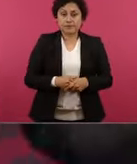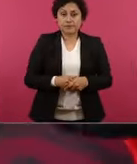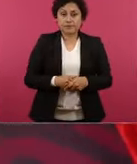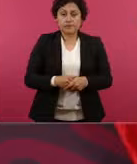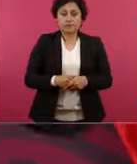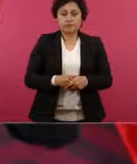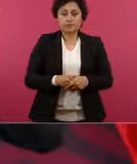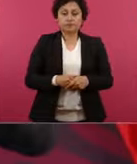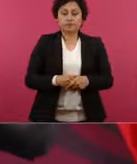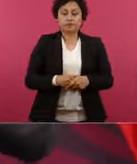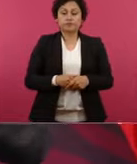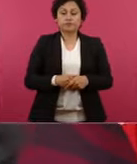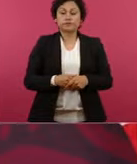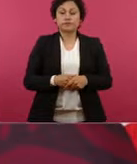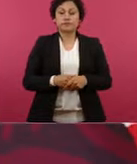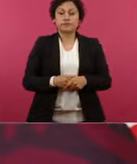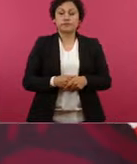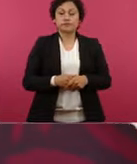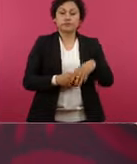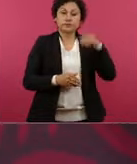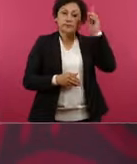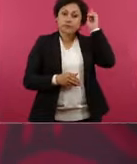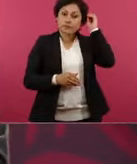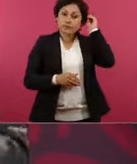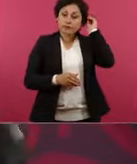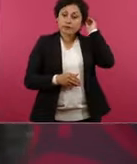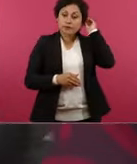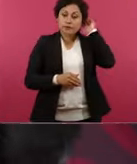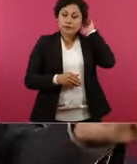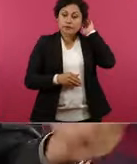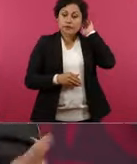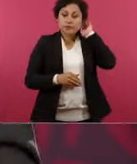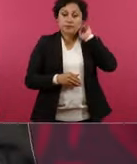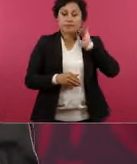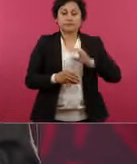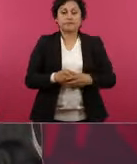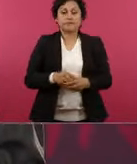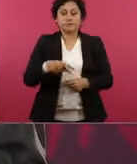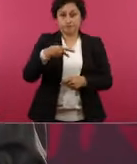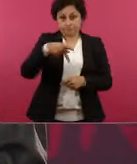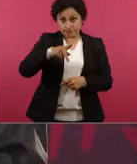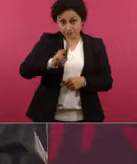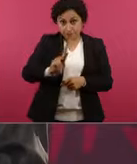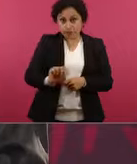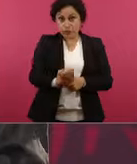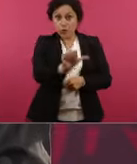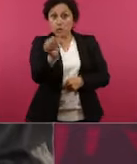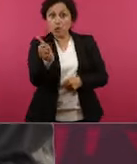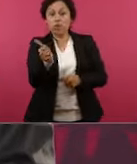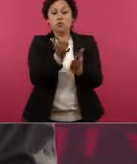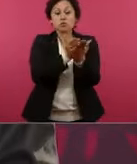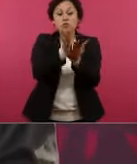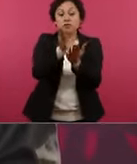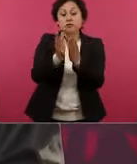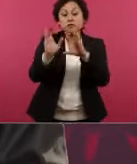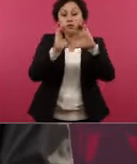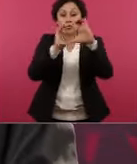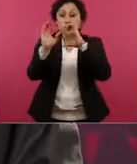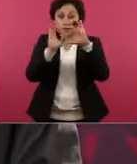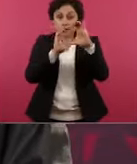Pero hay medios nacionales, de estos de los que hablábamos, en donde los dueños